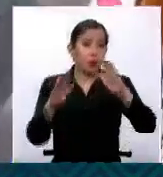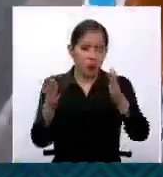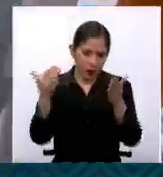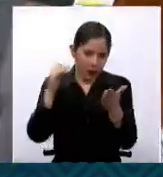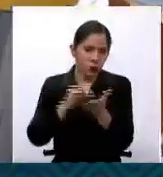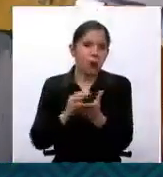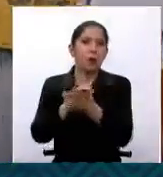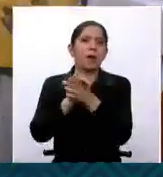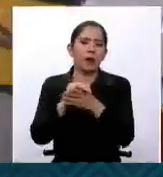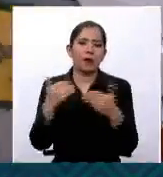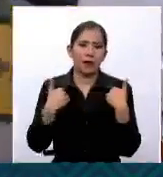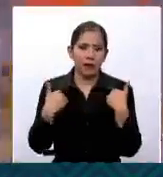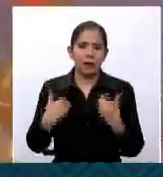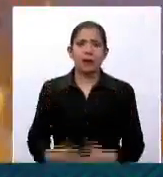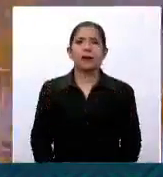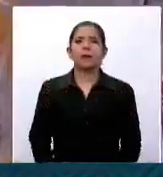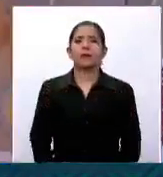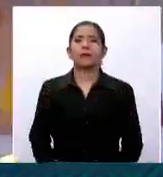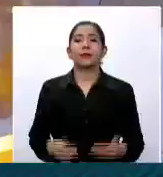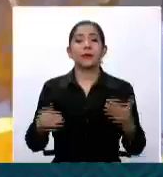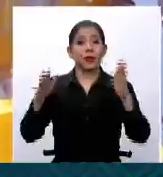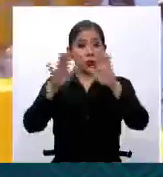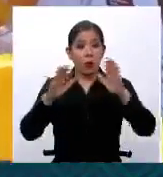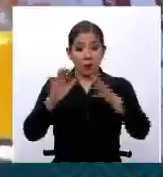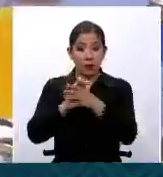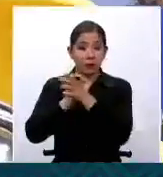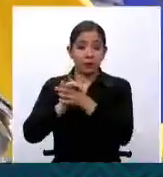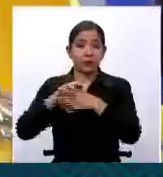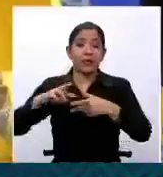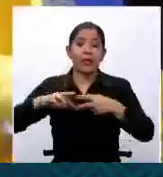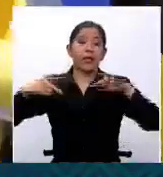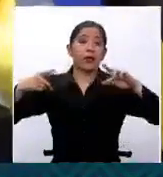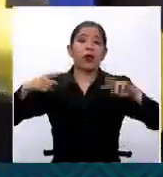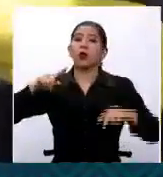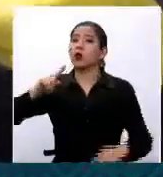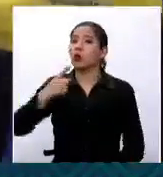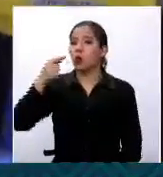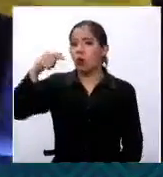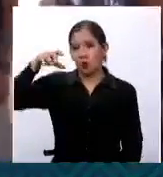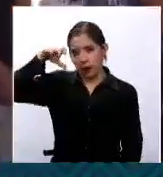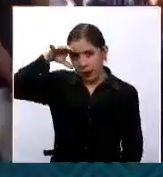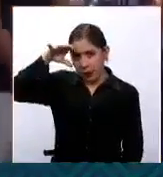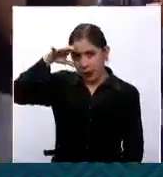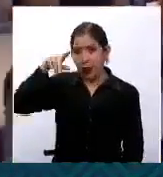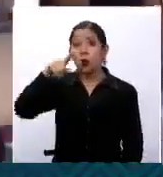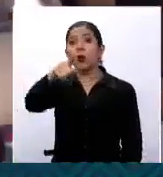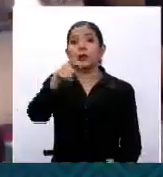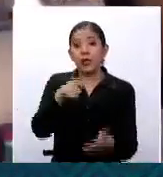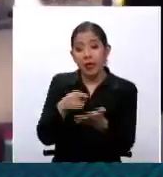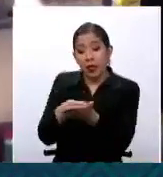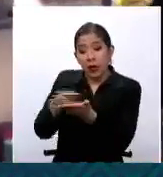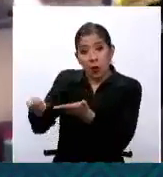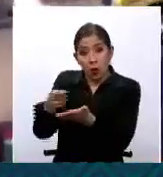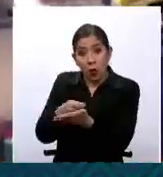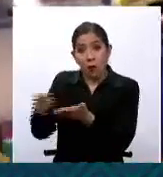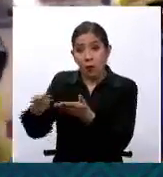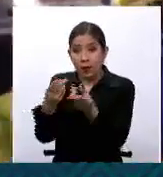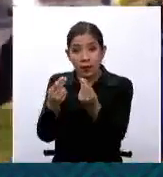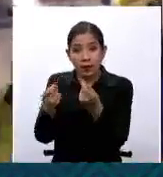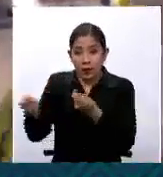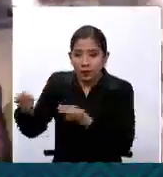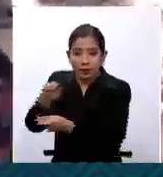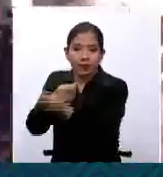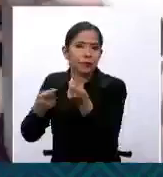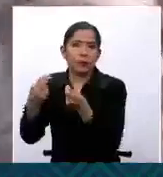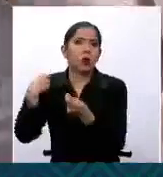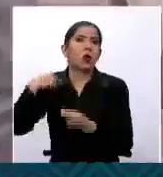importante sorteo. El domingo es el sorteo regional únicamente para Tarija. Los recursos que ustedes están invirtiendo en la Lotería Nacional no